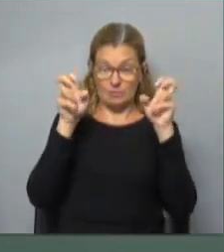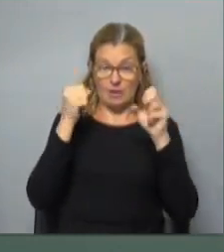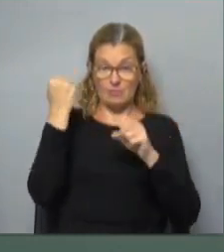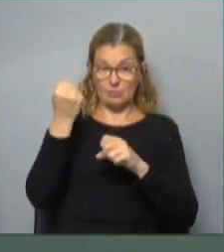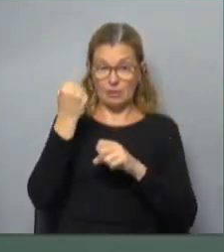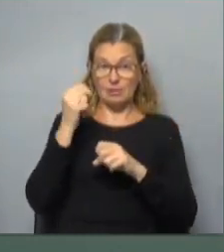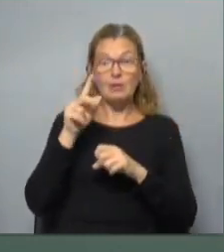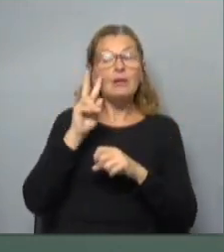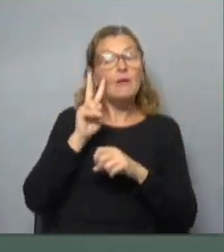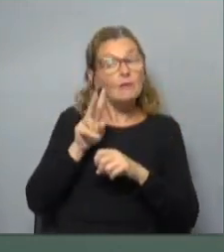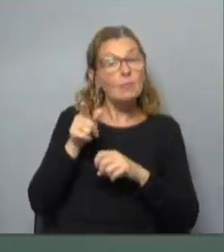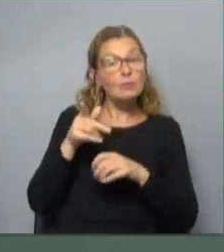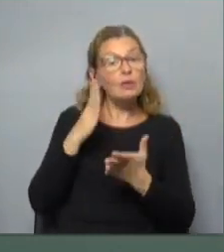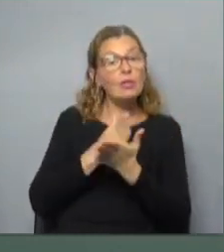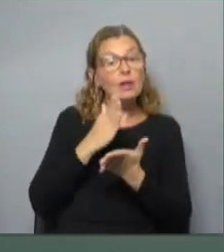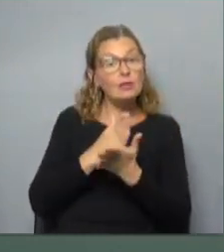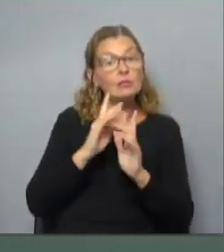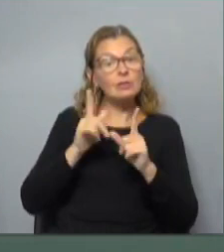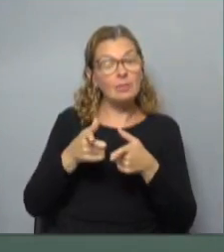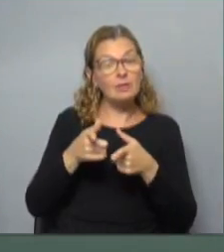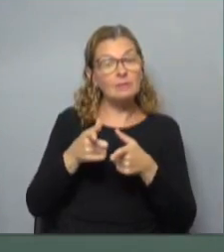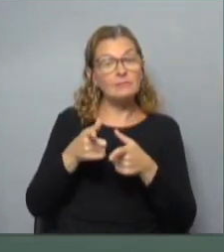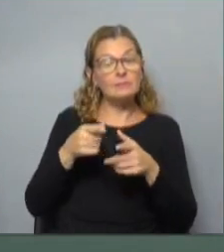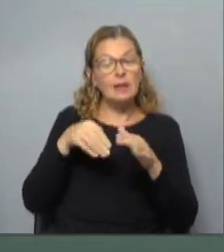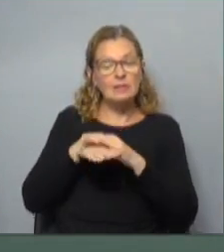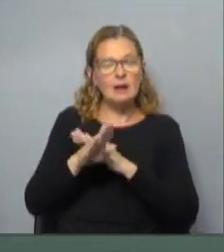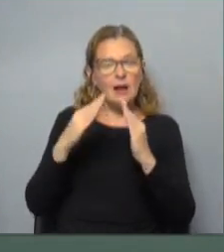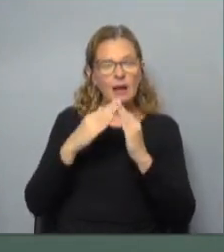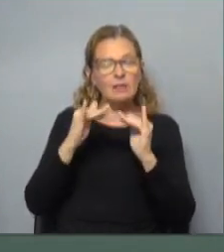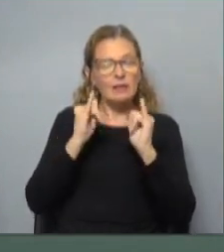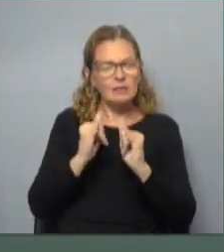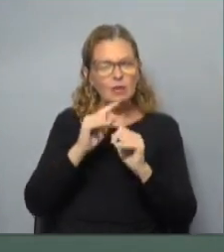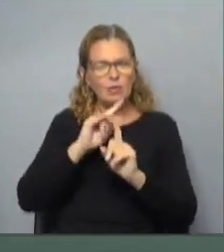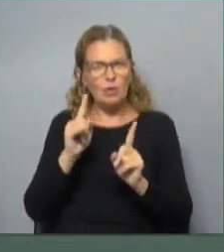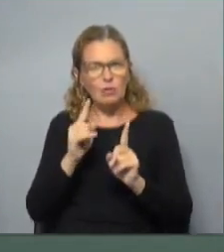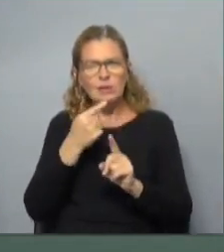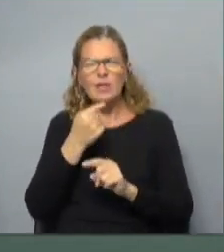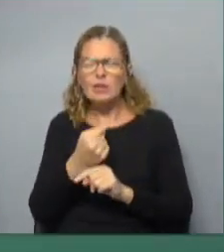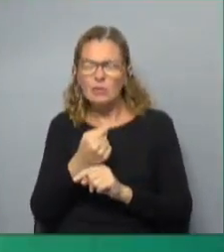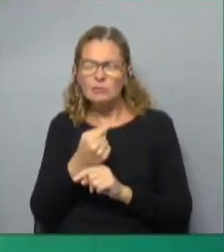que tiene que ver entre otras cosas con derechos tiro tiro el pie de allanamiento nocturno sí o no